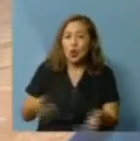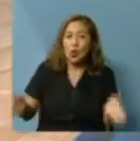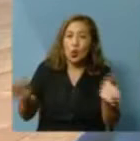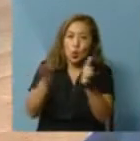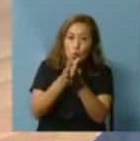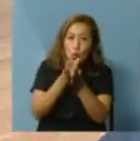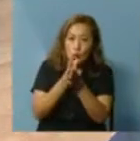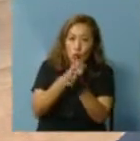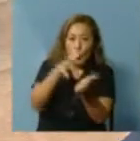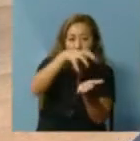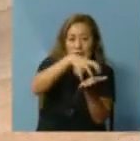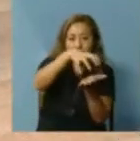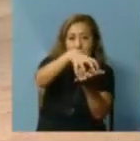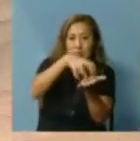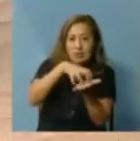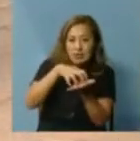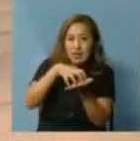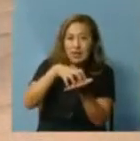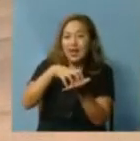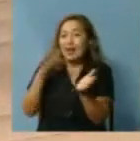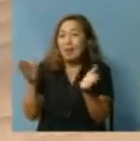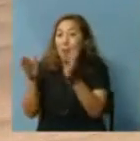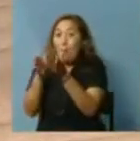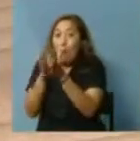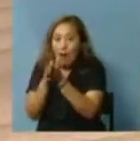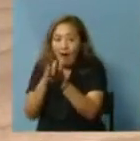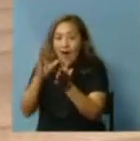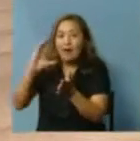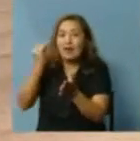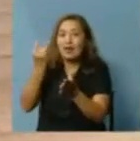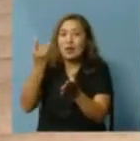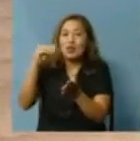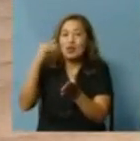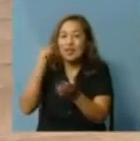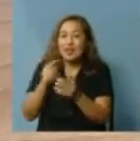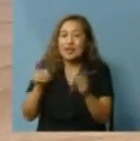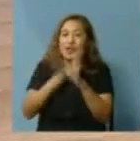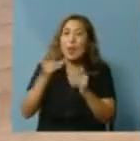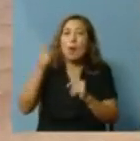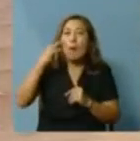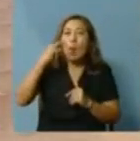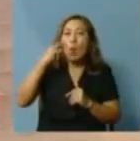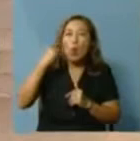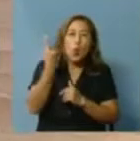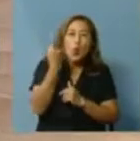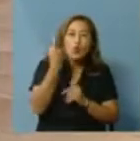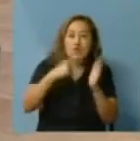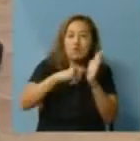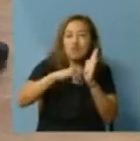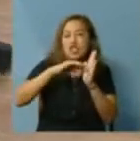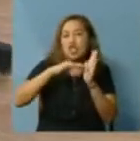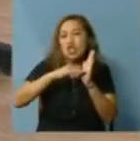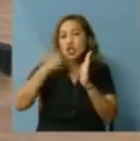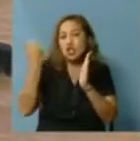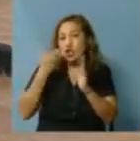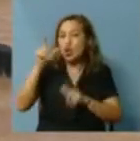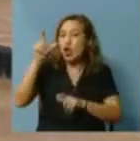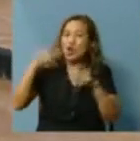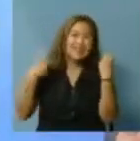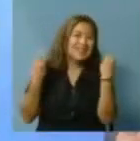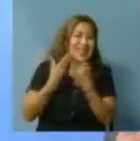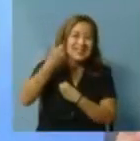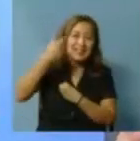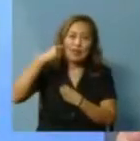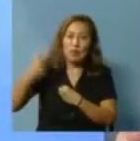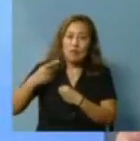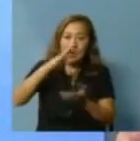cauchari para tomar trabajadores para hacer la instalación del millón 200 mil paneles solares que va a funcionar en la